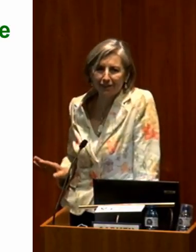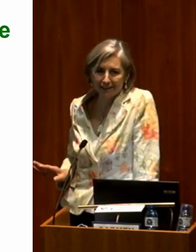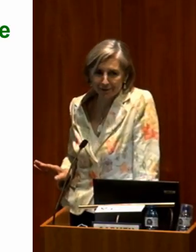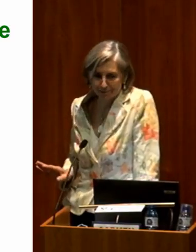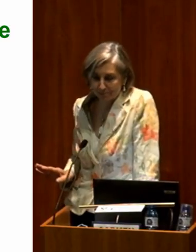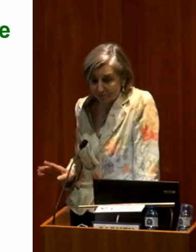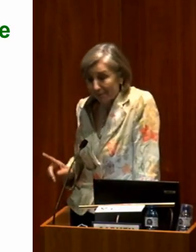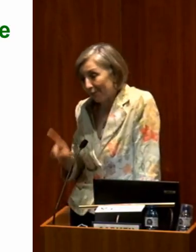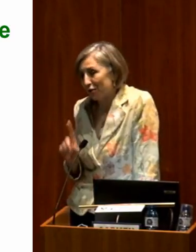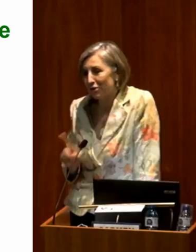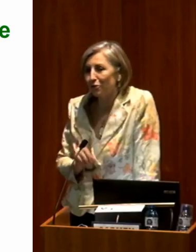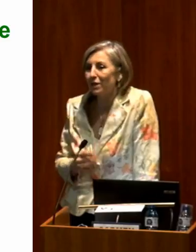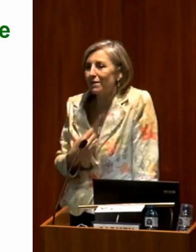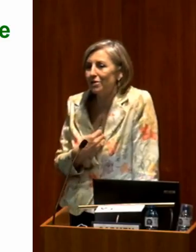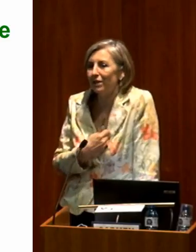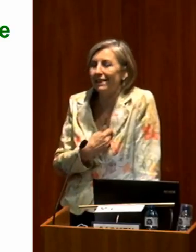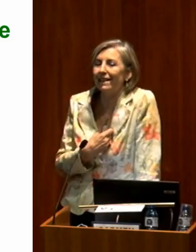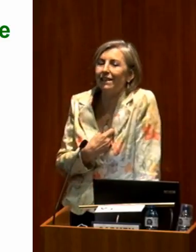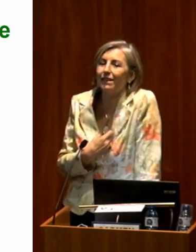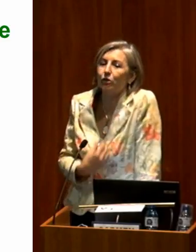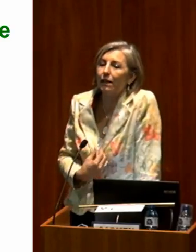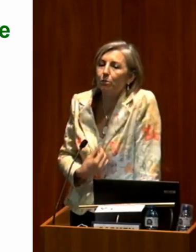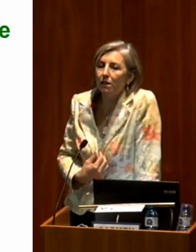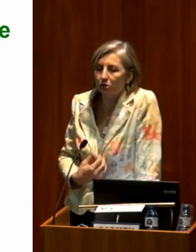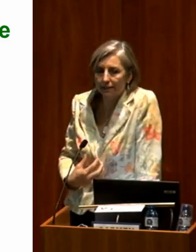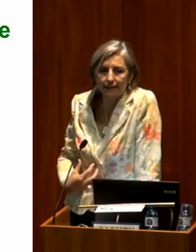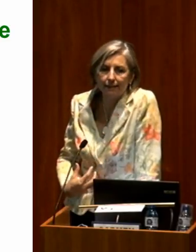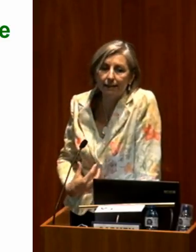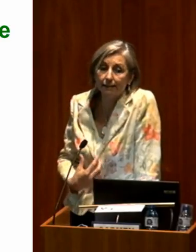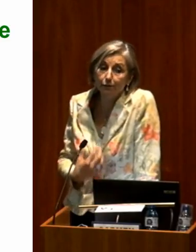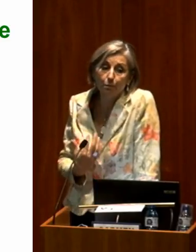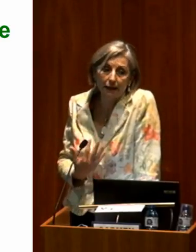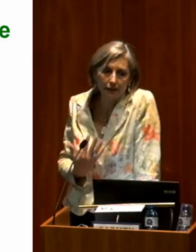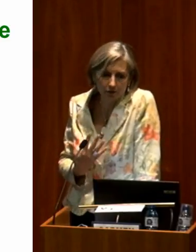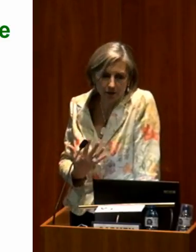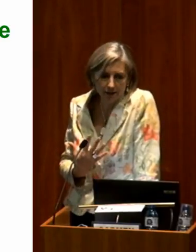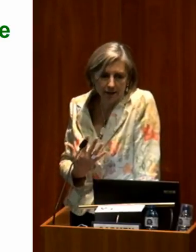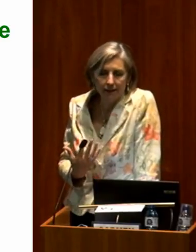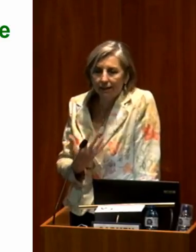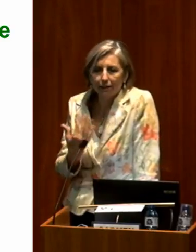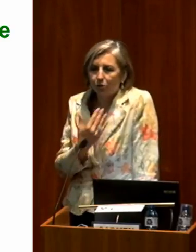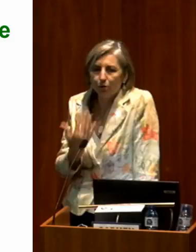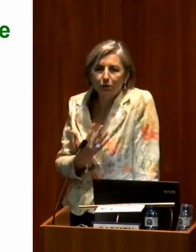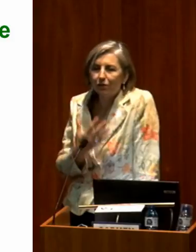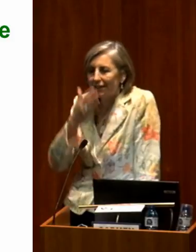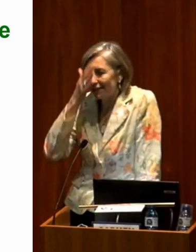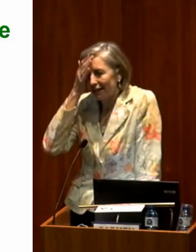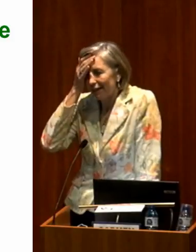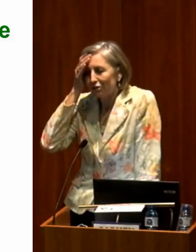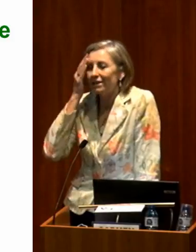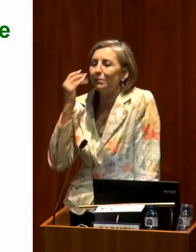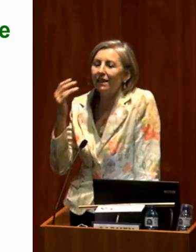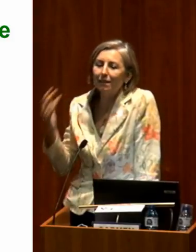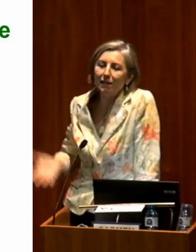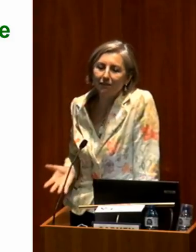que ver con aquello. O sea, eso fue una decisión que tenía que ver con algo mío. O sea, es que sentía tanto pánico que lo único que quería es que